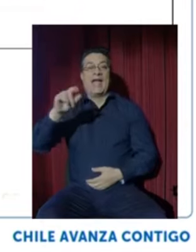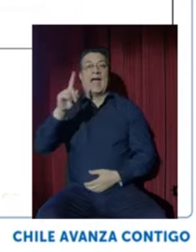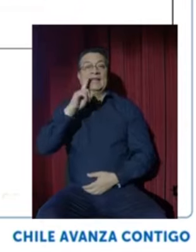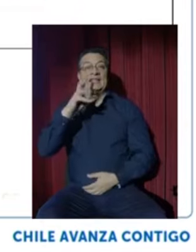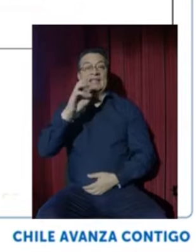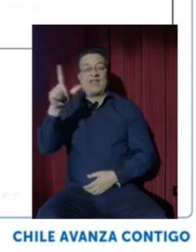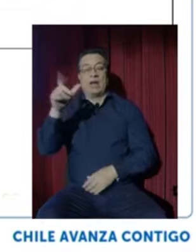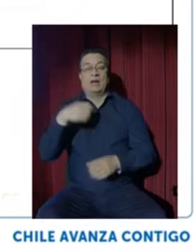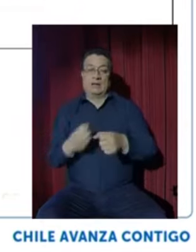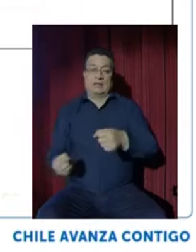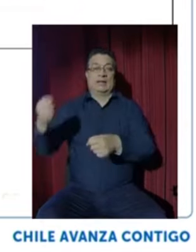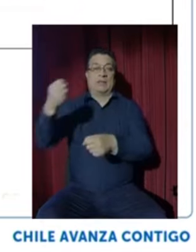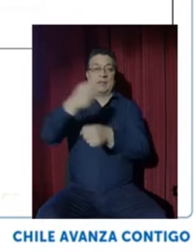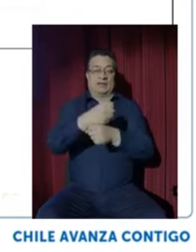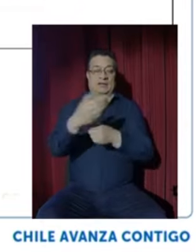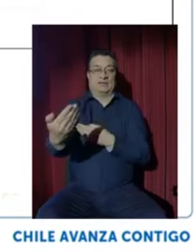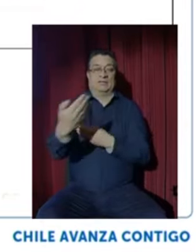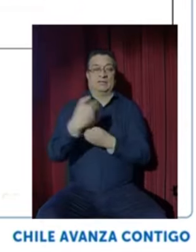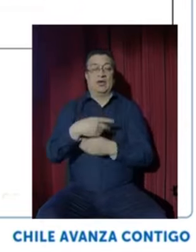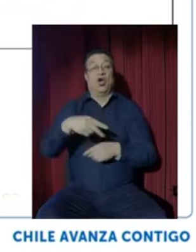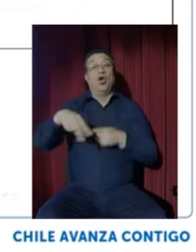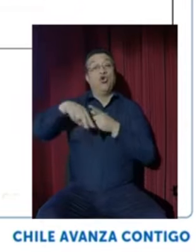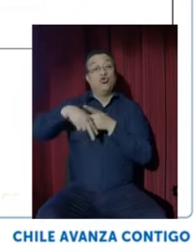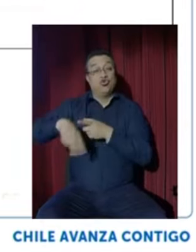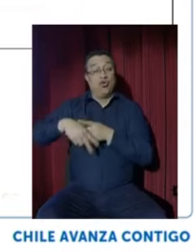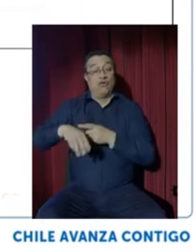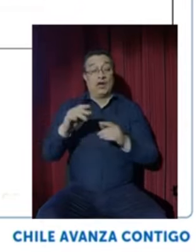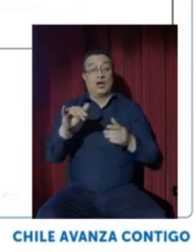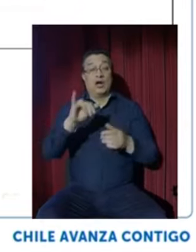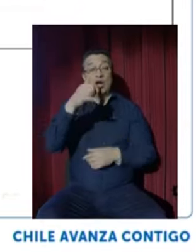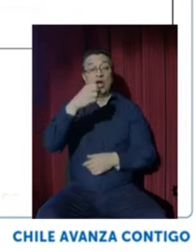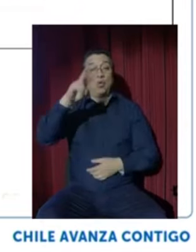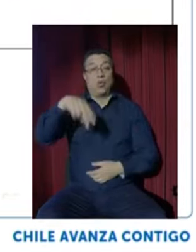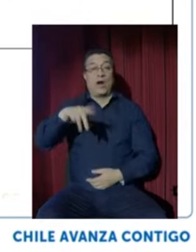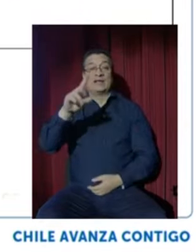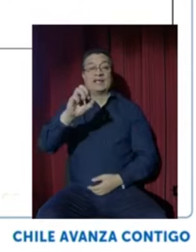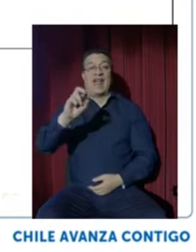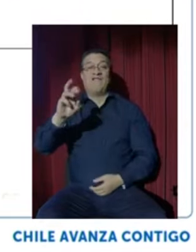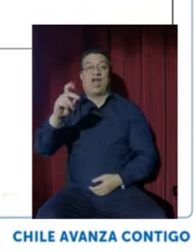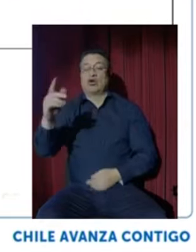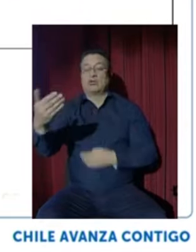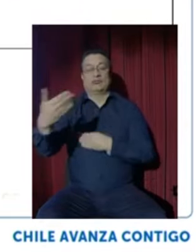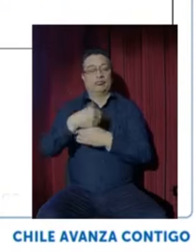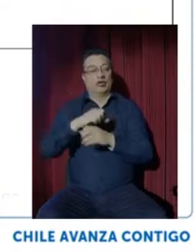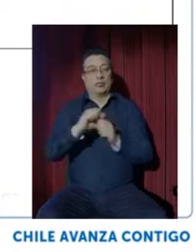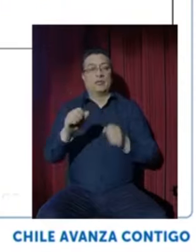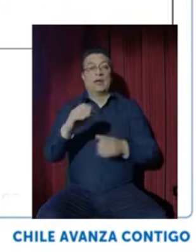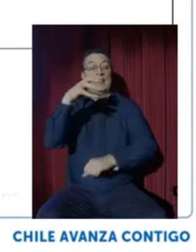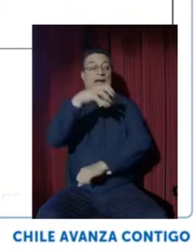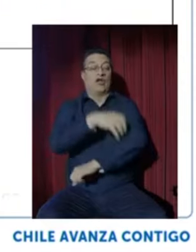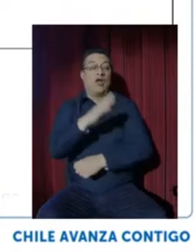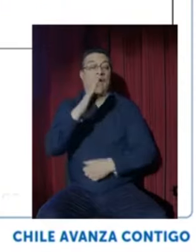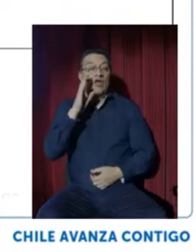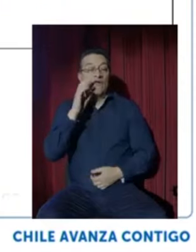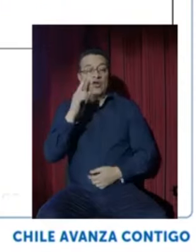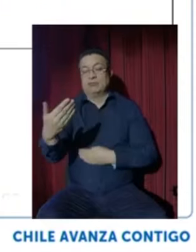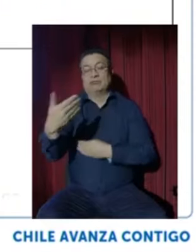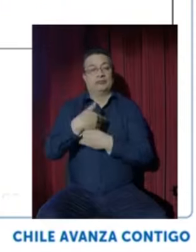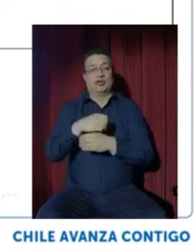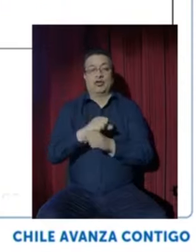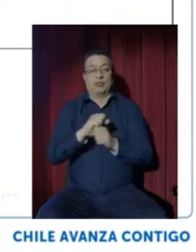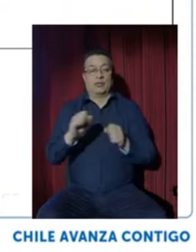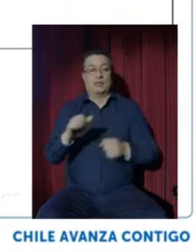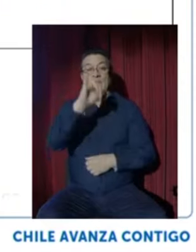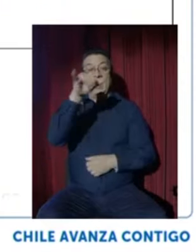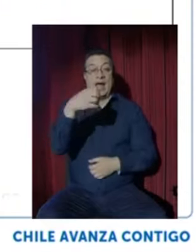a un uble Don Juan Salvador que no pudo venir región de bí bío tampoco pudo venir Don